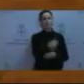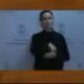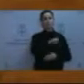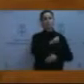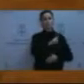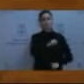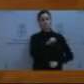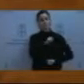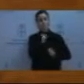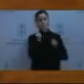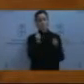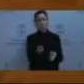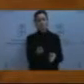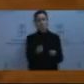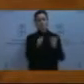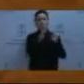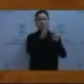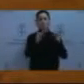esta cifra.